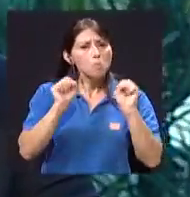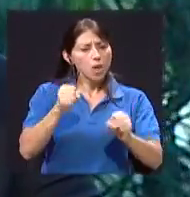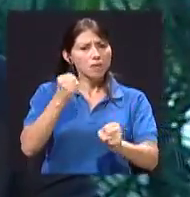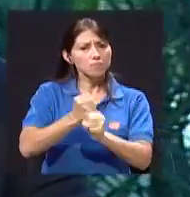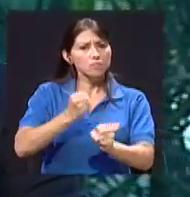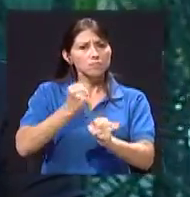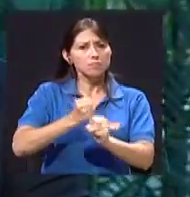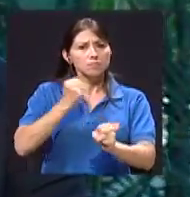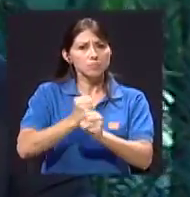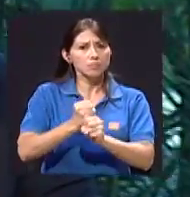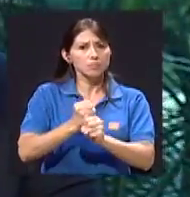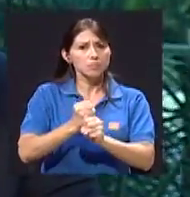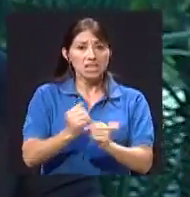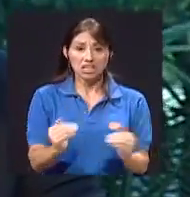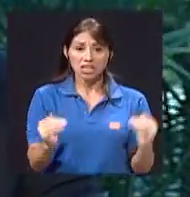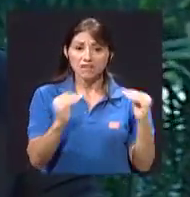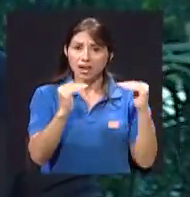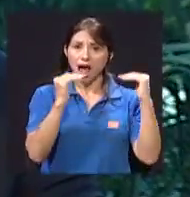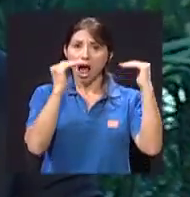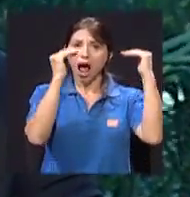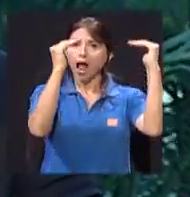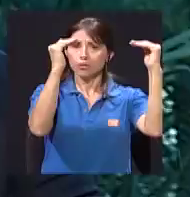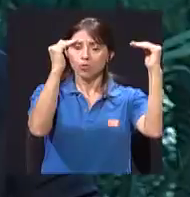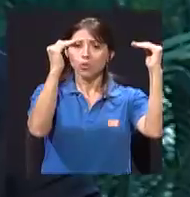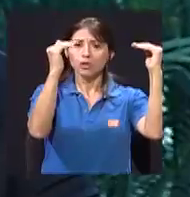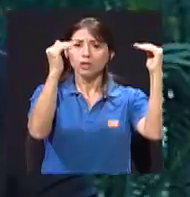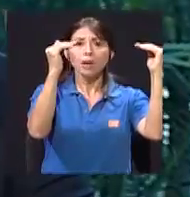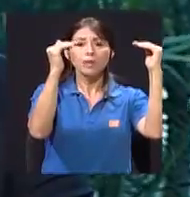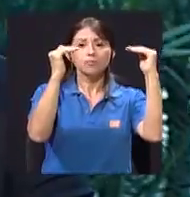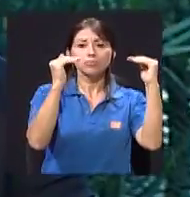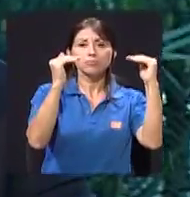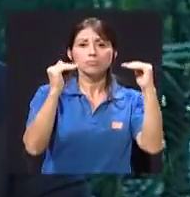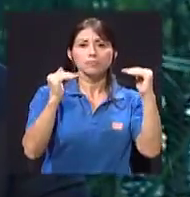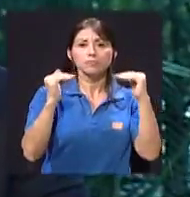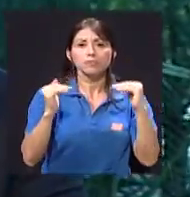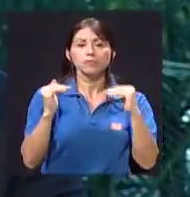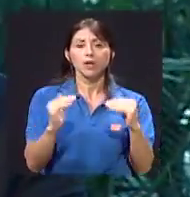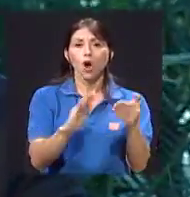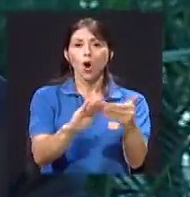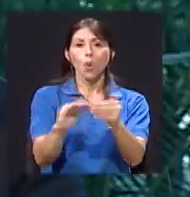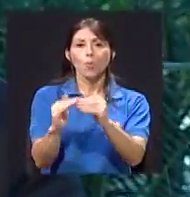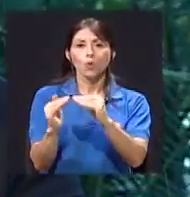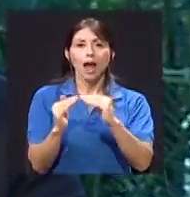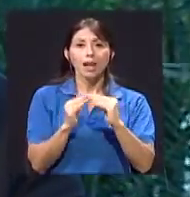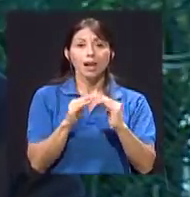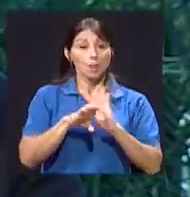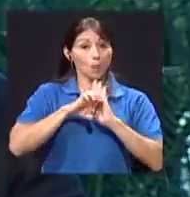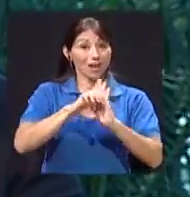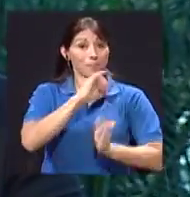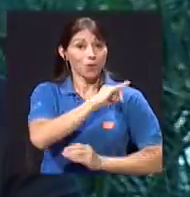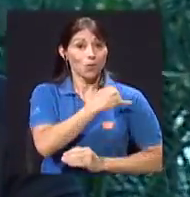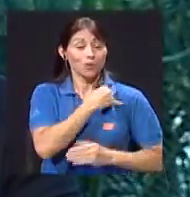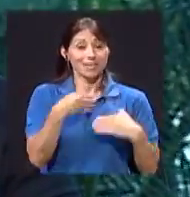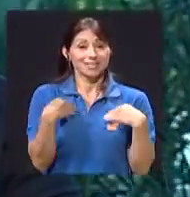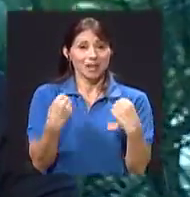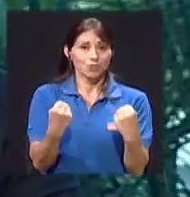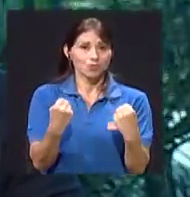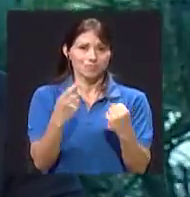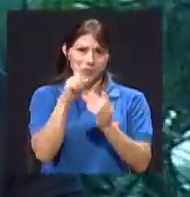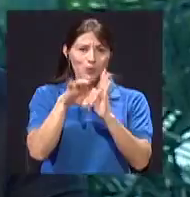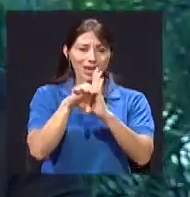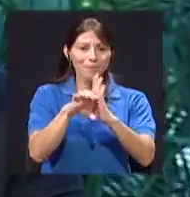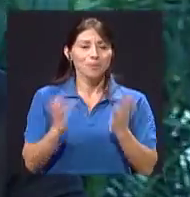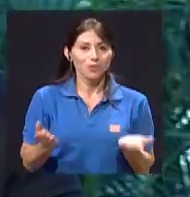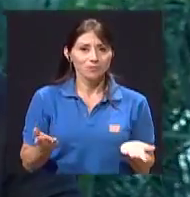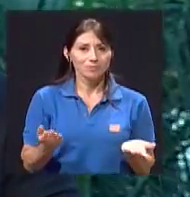decisiones, llevar a cabo acciones a todo nivel, desde alto nivel hasta un nivel, digamos, comunal, podemos decir. Por ejemplo,